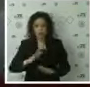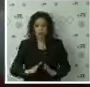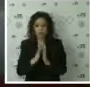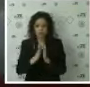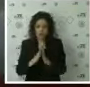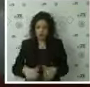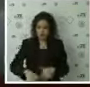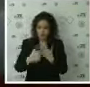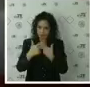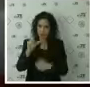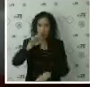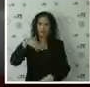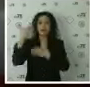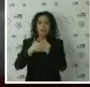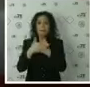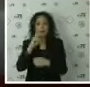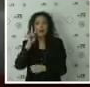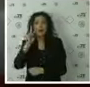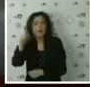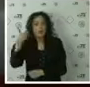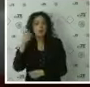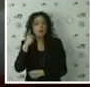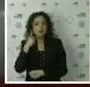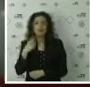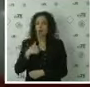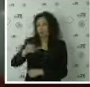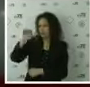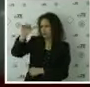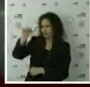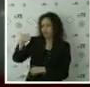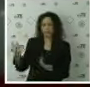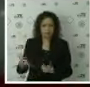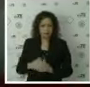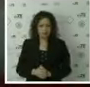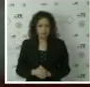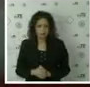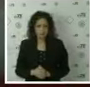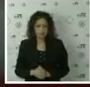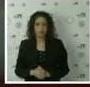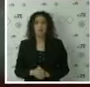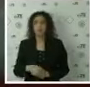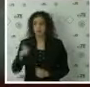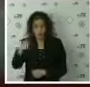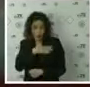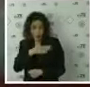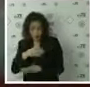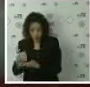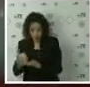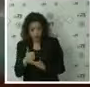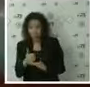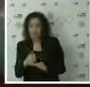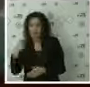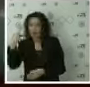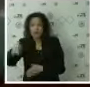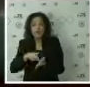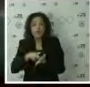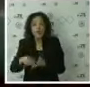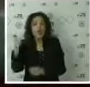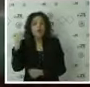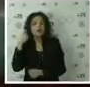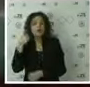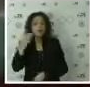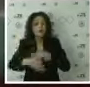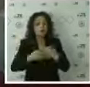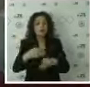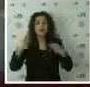diputado, le vamos a decir, oiga, diputado, no nomás una buena onda, es su obligación escuchar a la ciudadanía y a la no ciudadanía, a